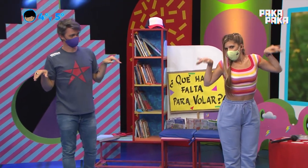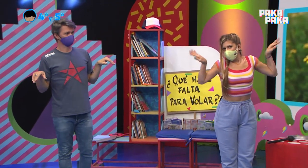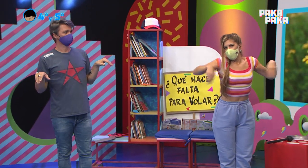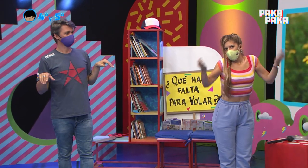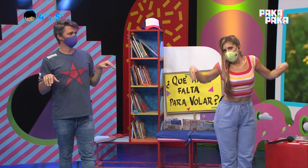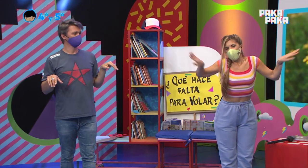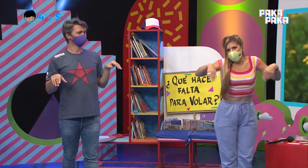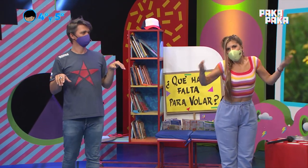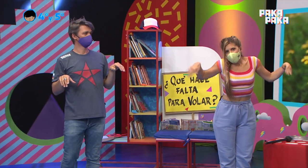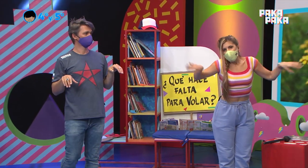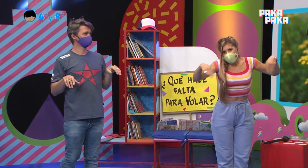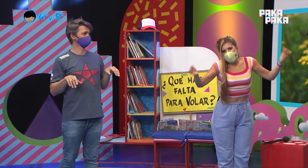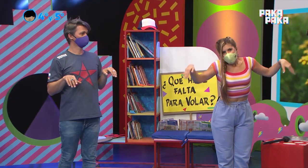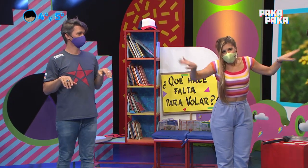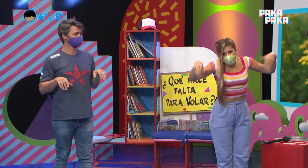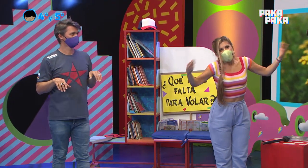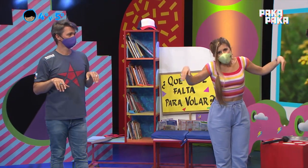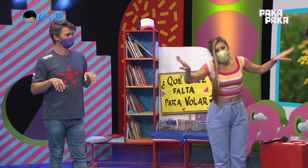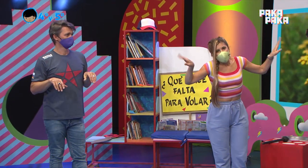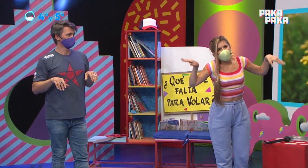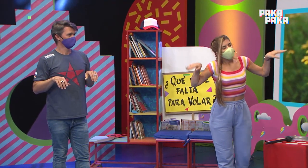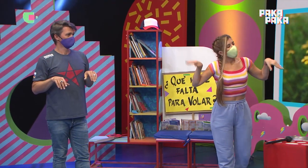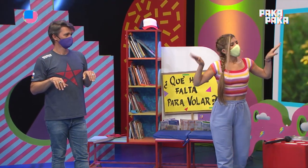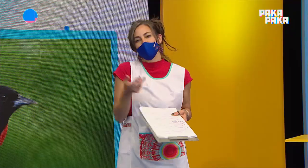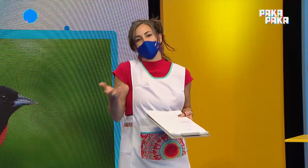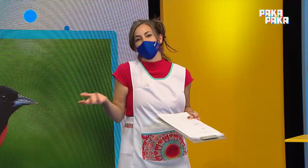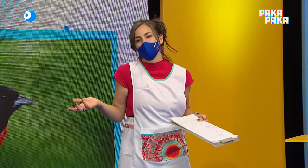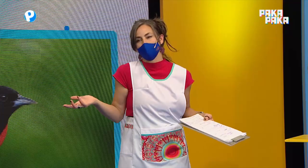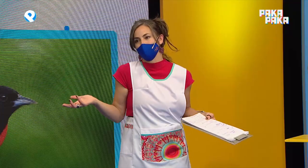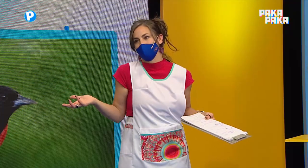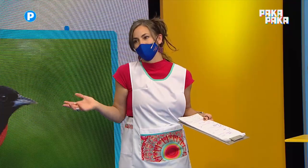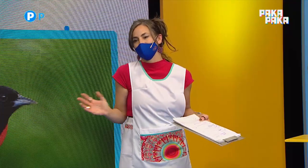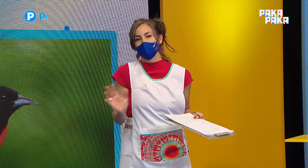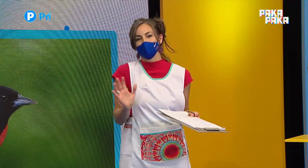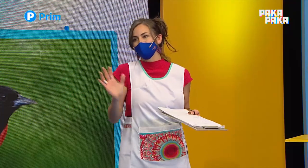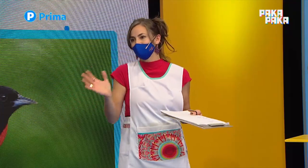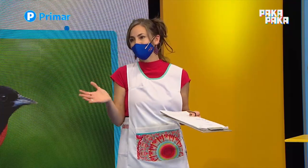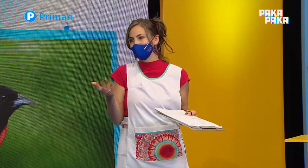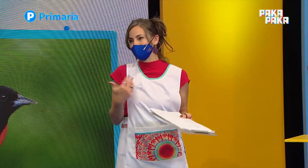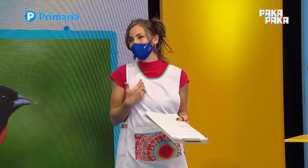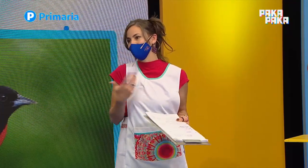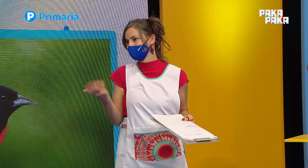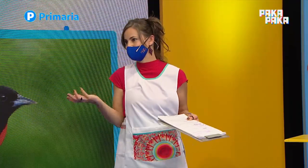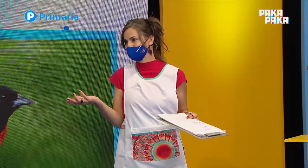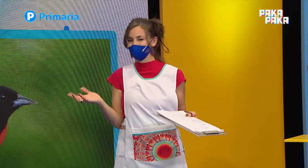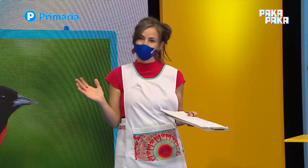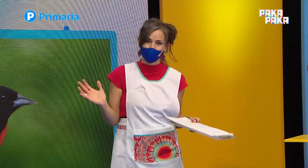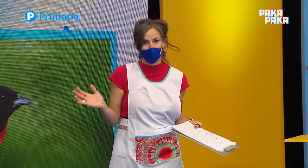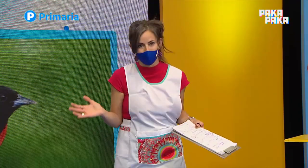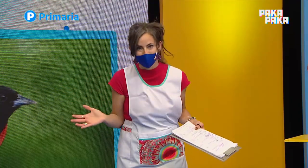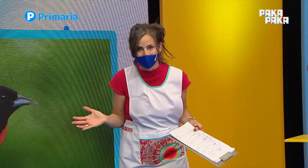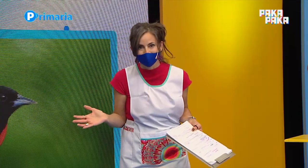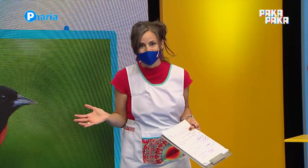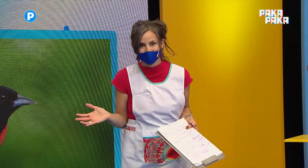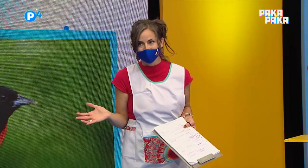cuerpo aerodinámico y los huesos livianos son condiciones para volar. Por o sea que vamos sabiendo que por eso es que nosotros... No